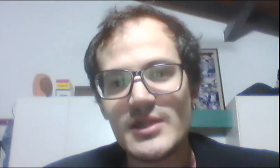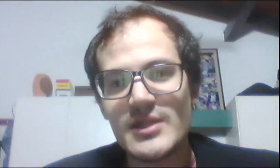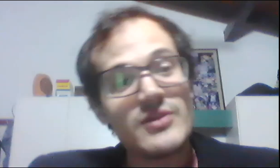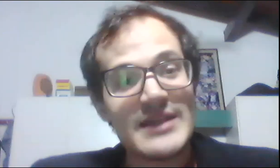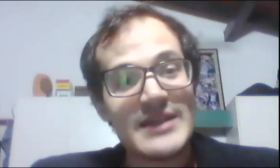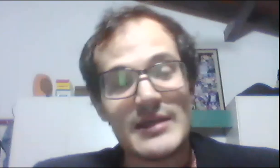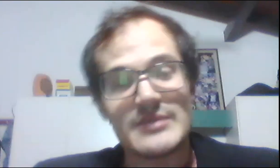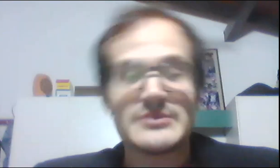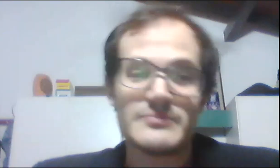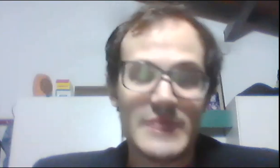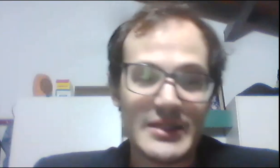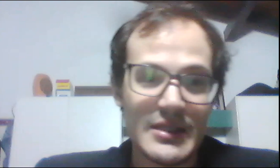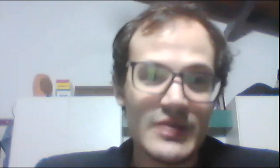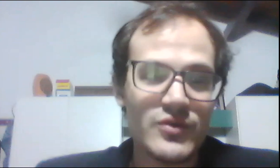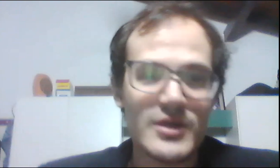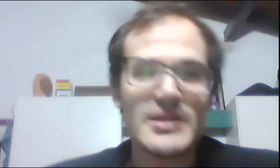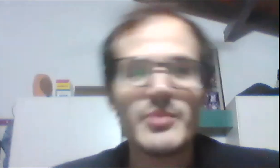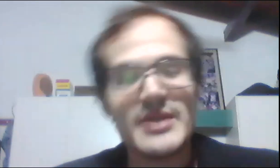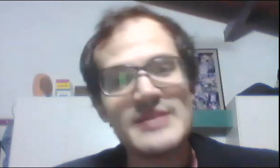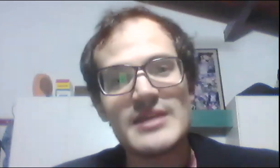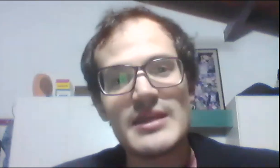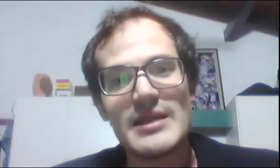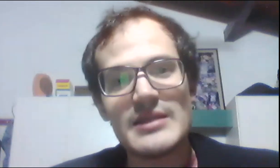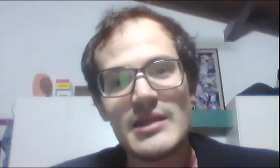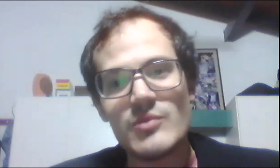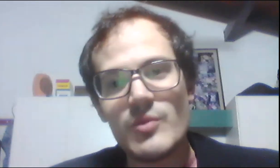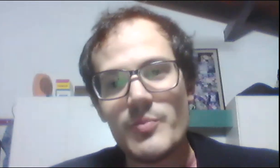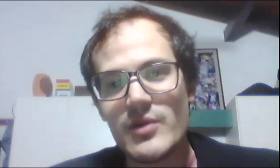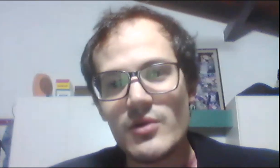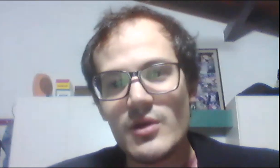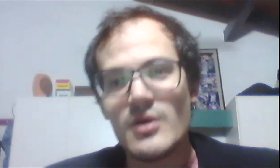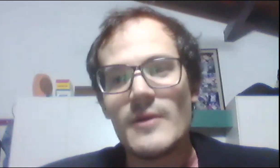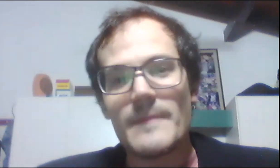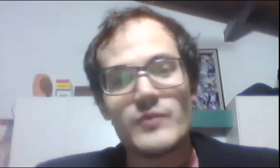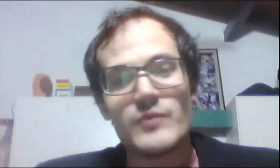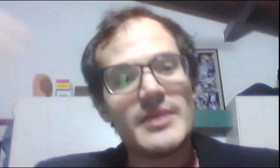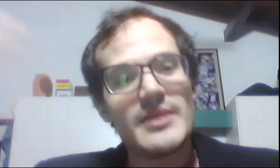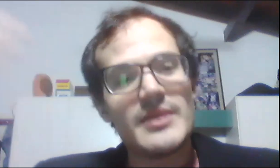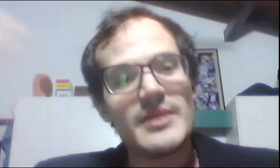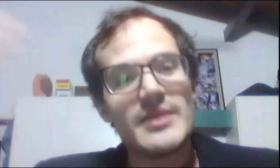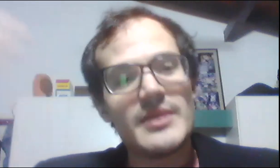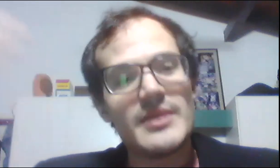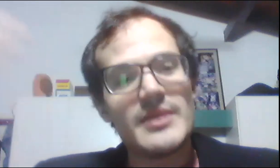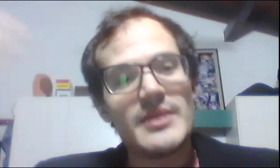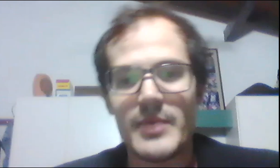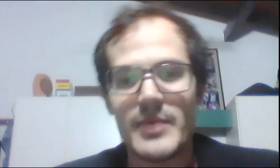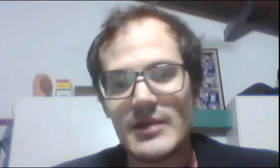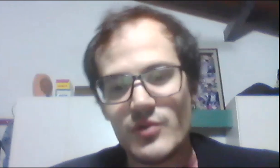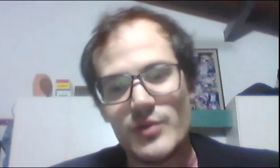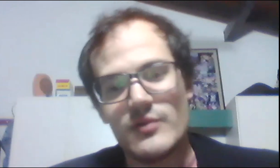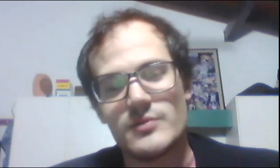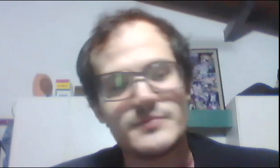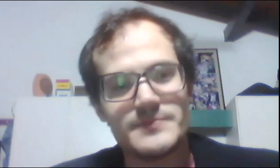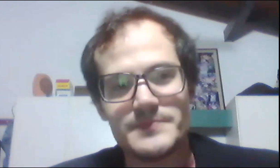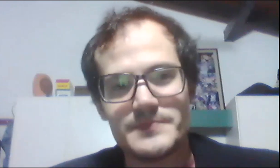próceres, completando la tarea, manteniendo nuestra independencia, que ya la tenemos, pero una independencia para una mejor vida para